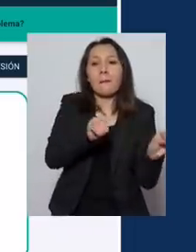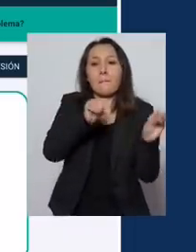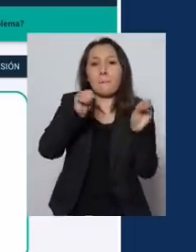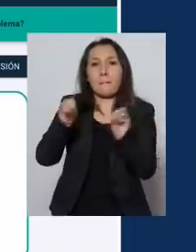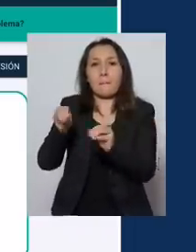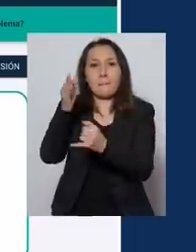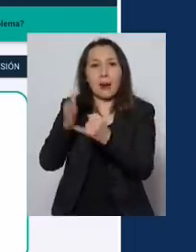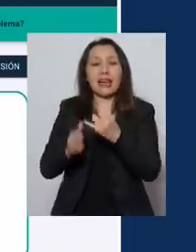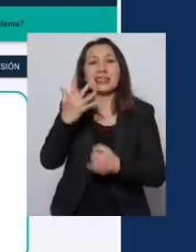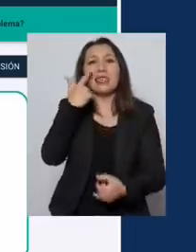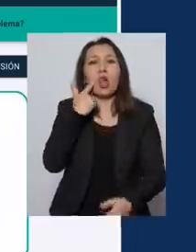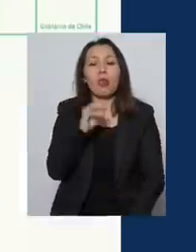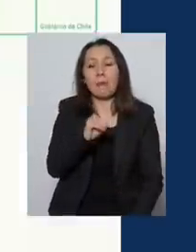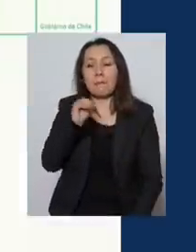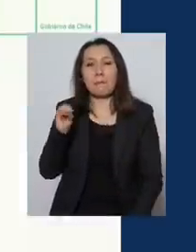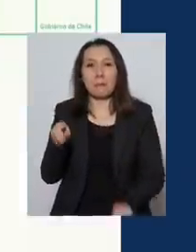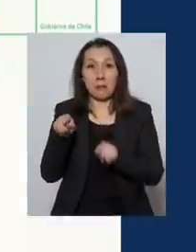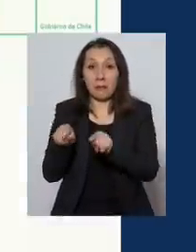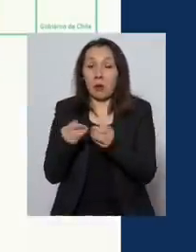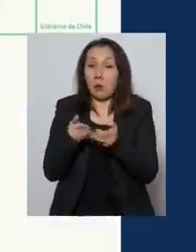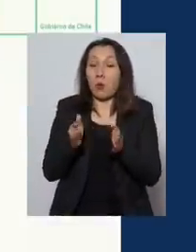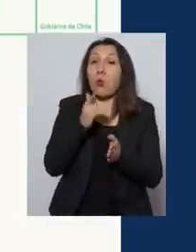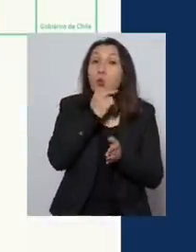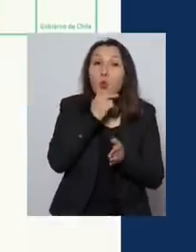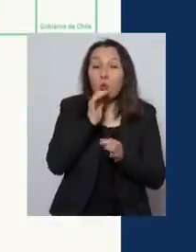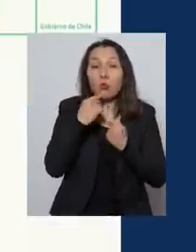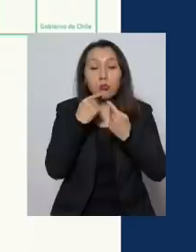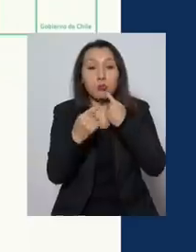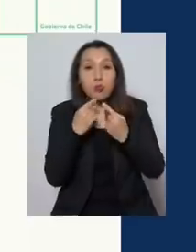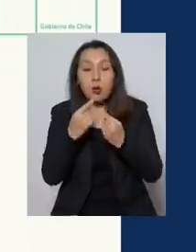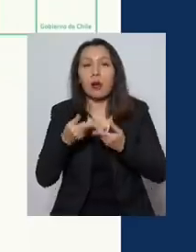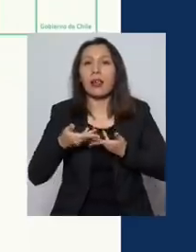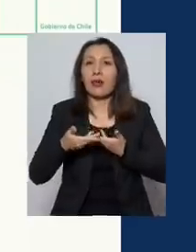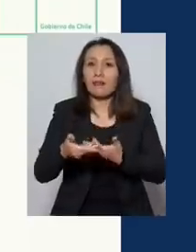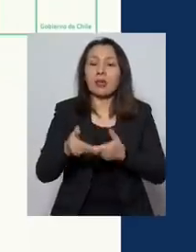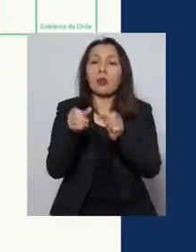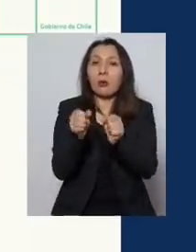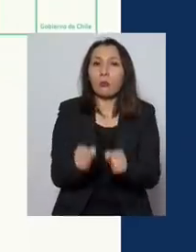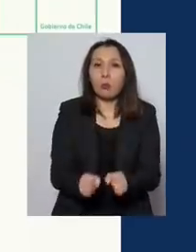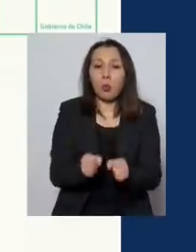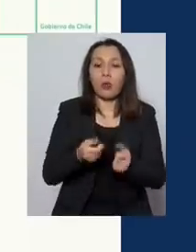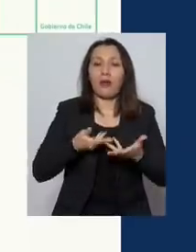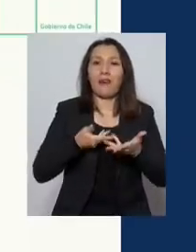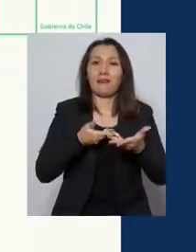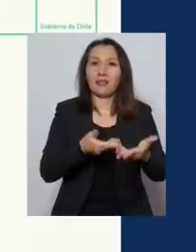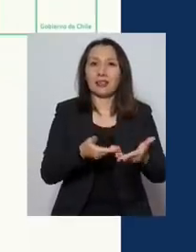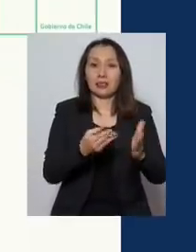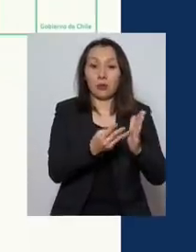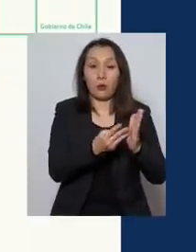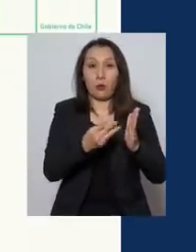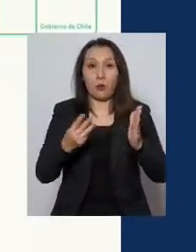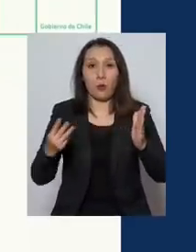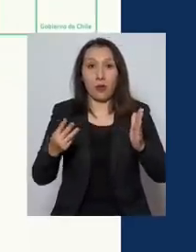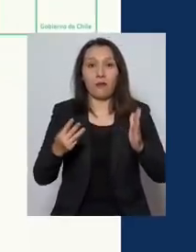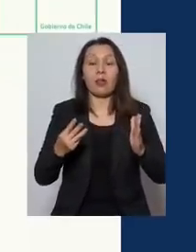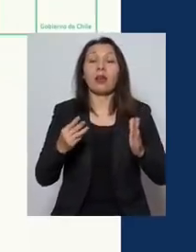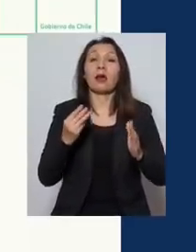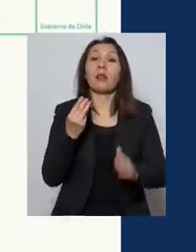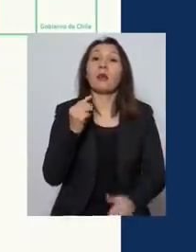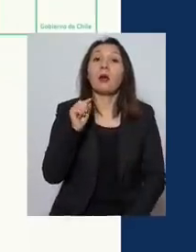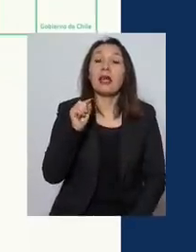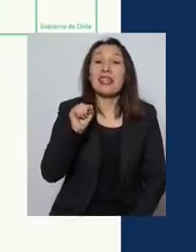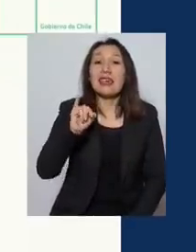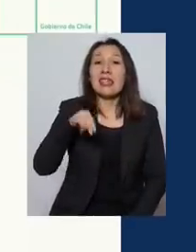este plazo por 5 días más. Cualquier duda o consulta los invitamos a que puedan visitar la plataforma web www